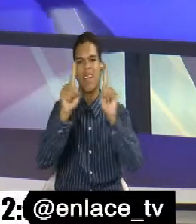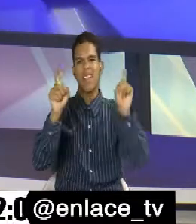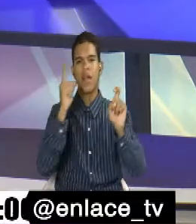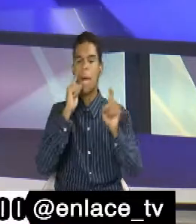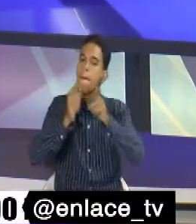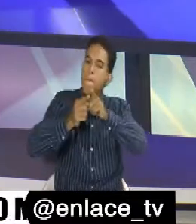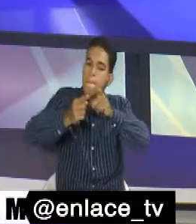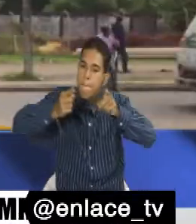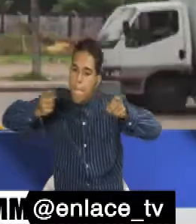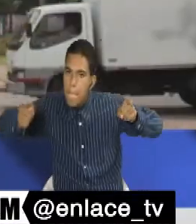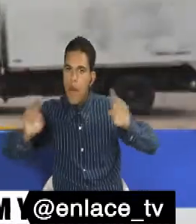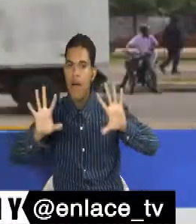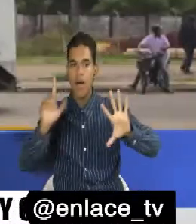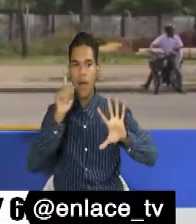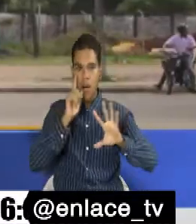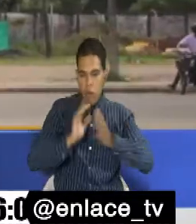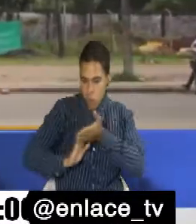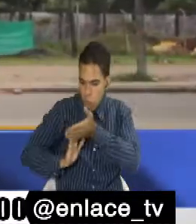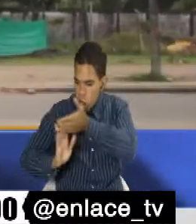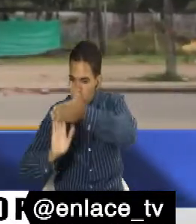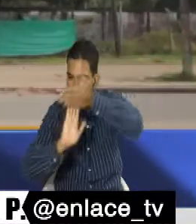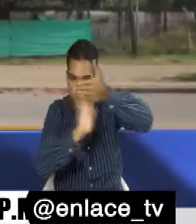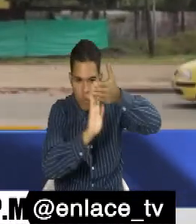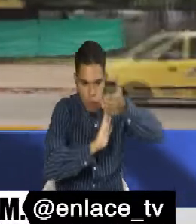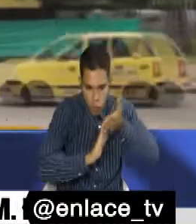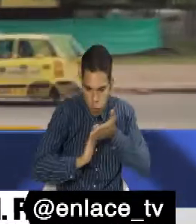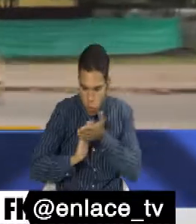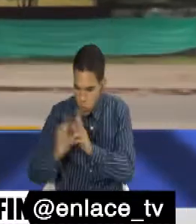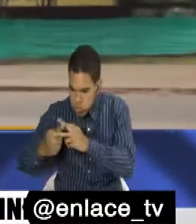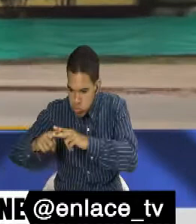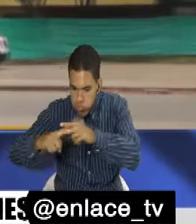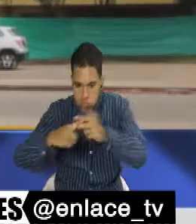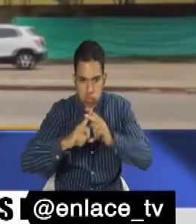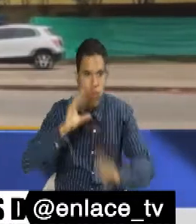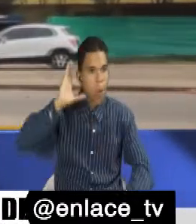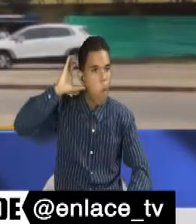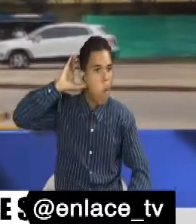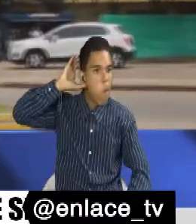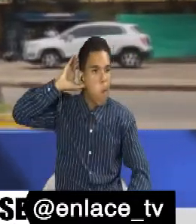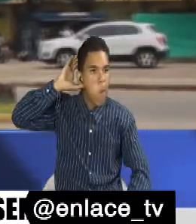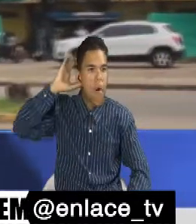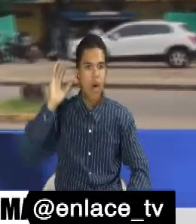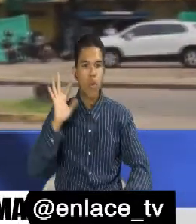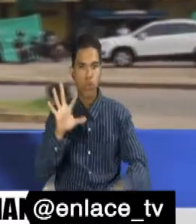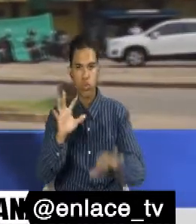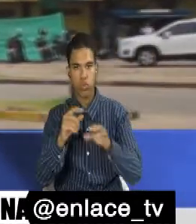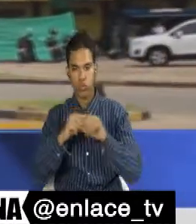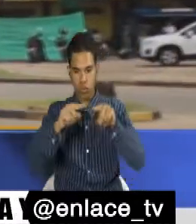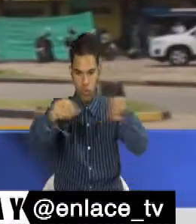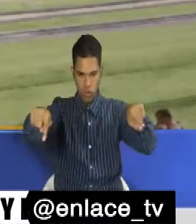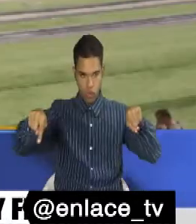las obras de adecuación y mantenimiento que se adelantan en el estadio 26 de abril.